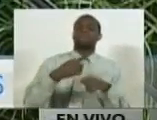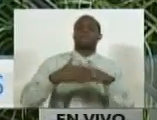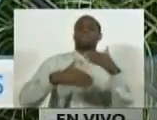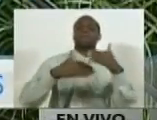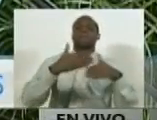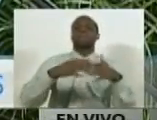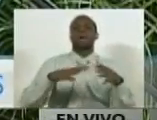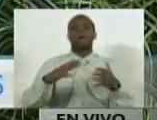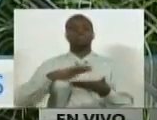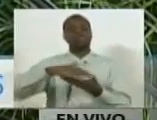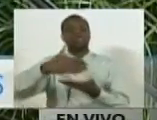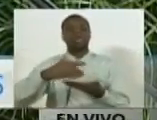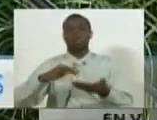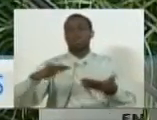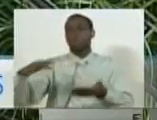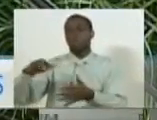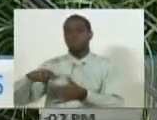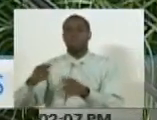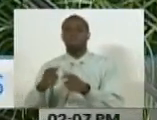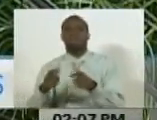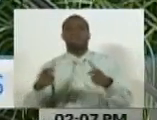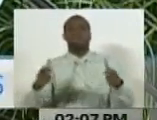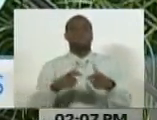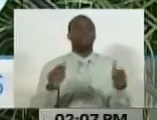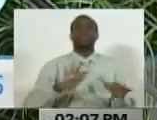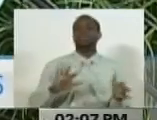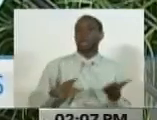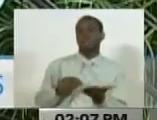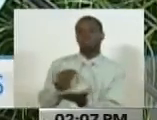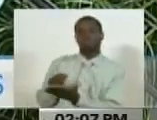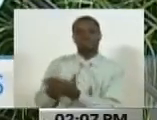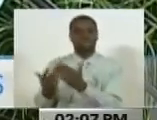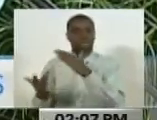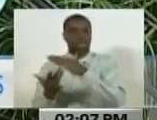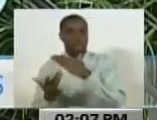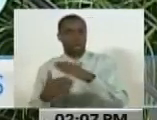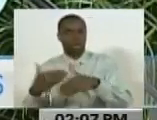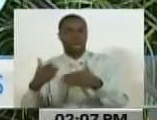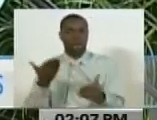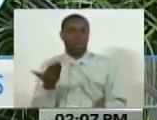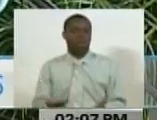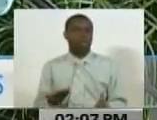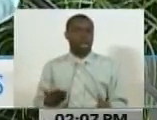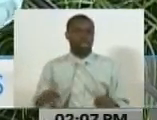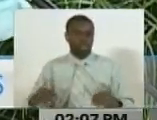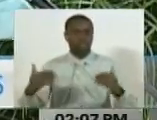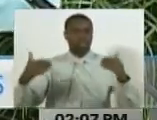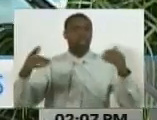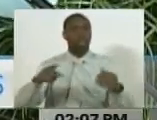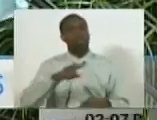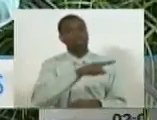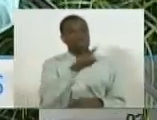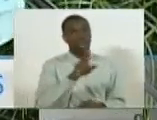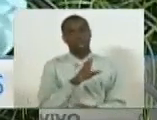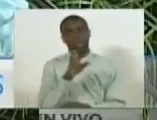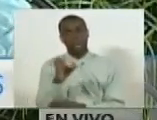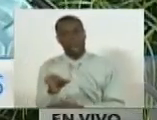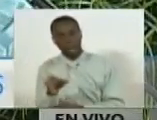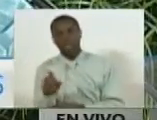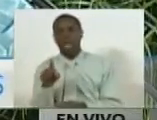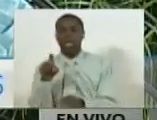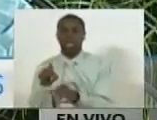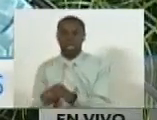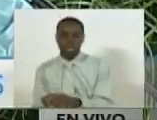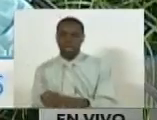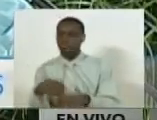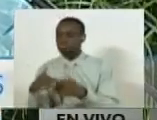de equipos, porque hemos hecho una inversión tecnológica importante para que usted vaya, se inscriba y salga